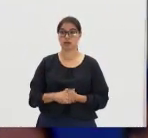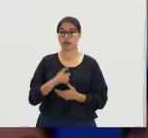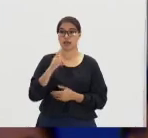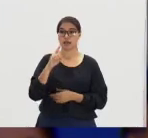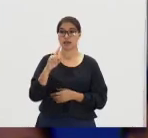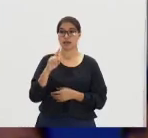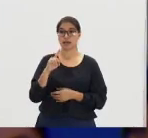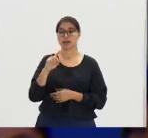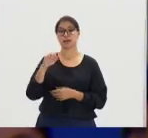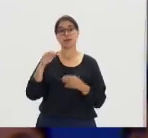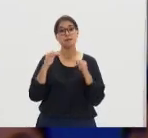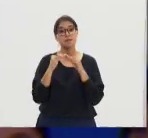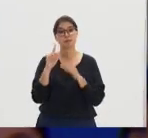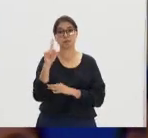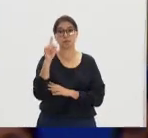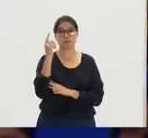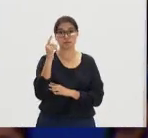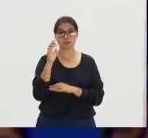luego la familia.